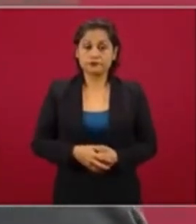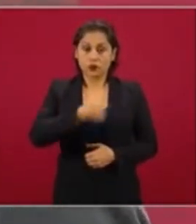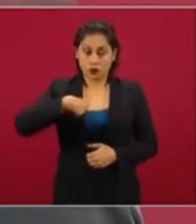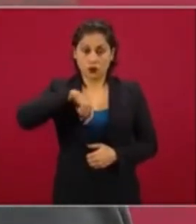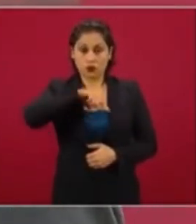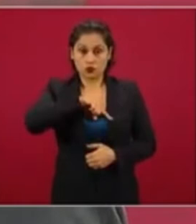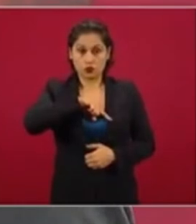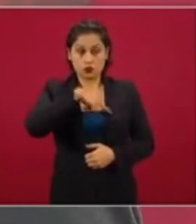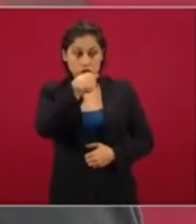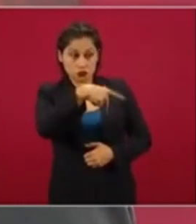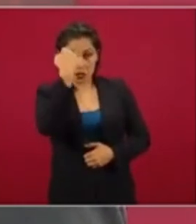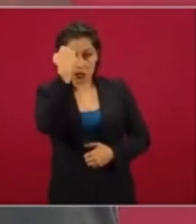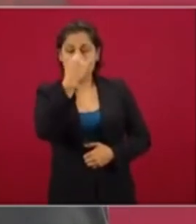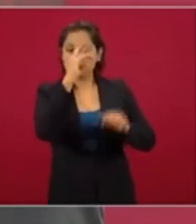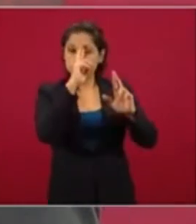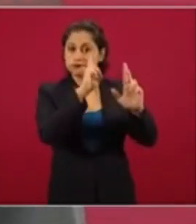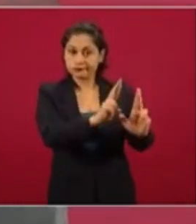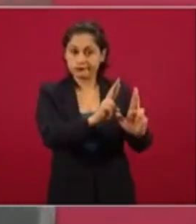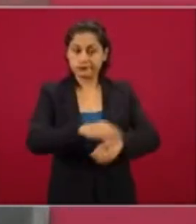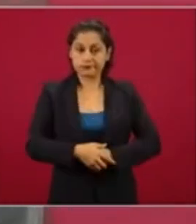respetamos esas posturas